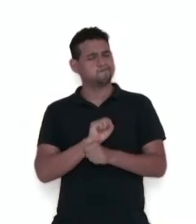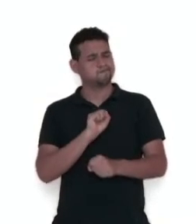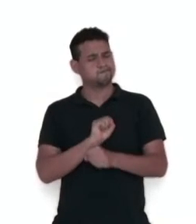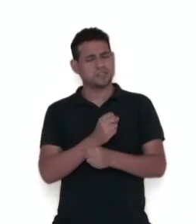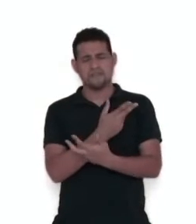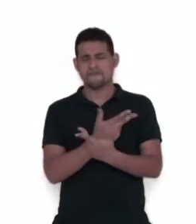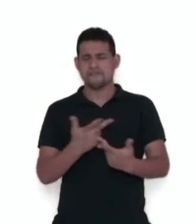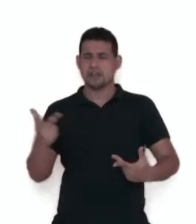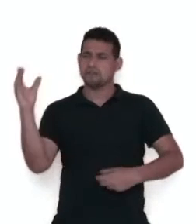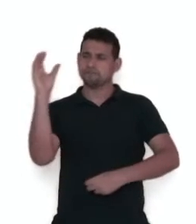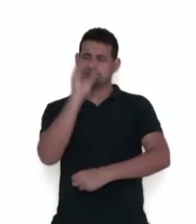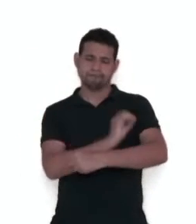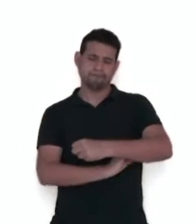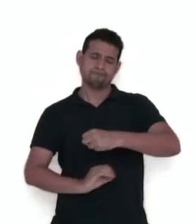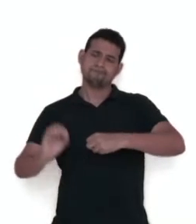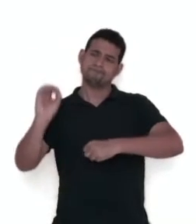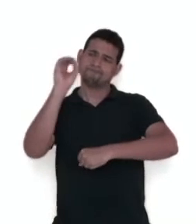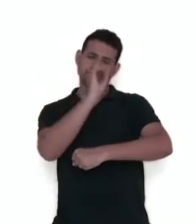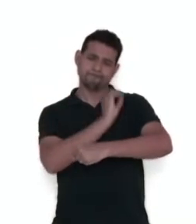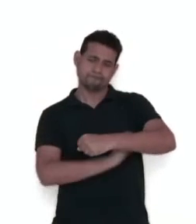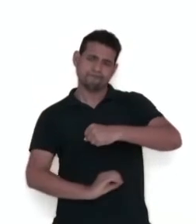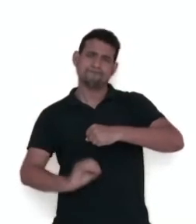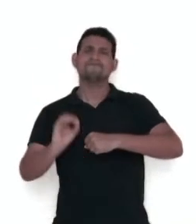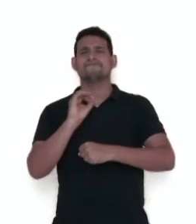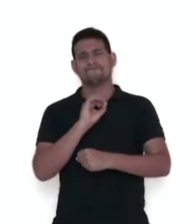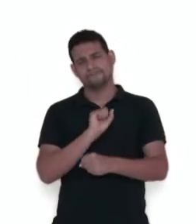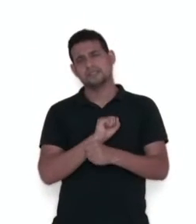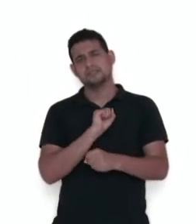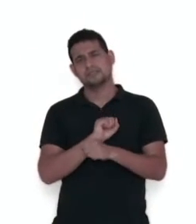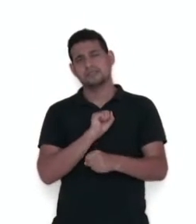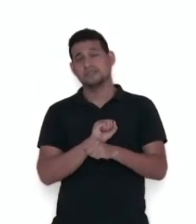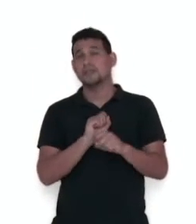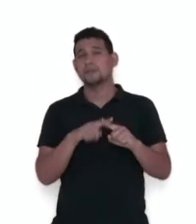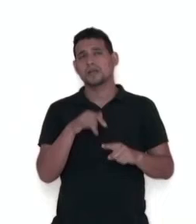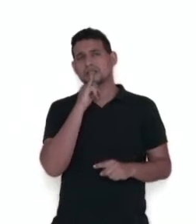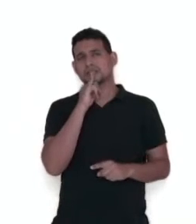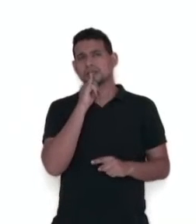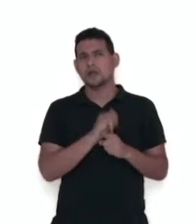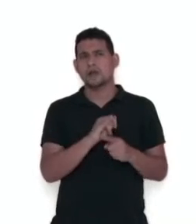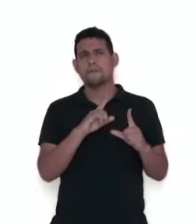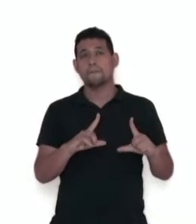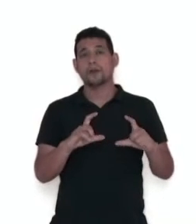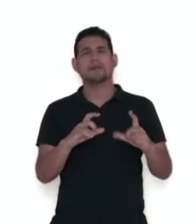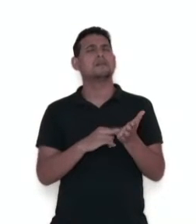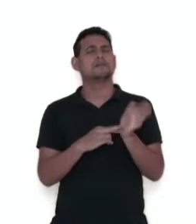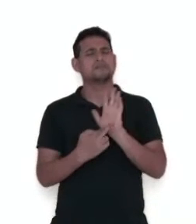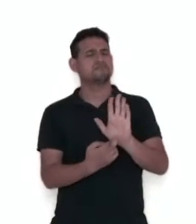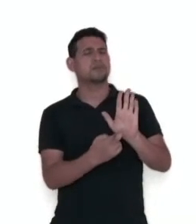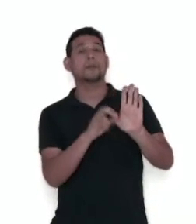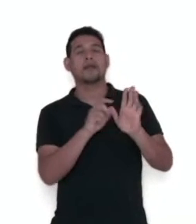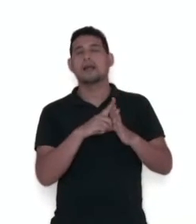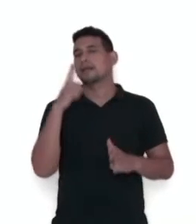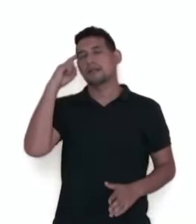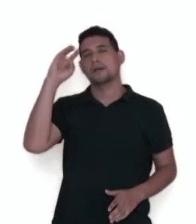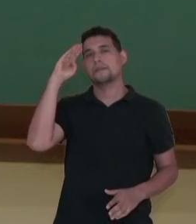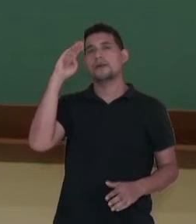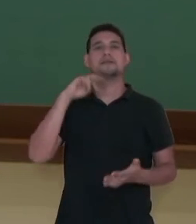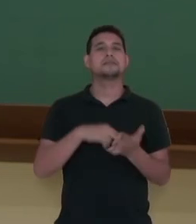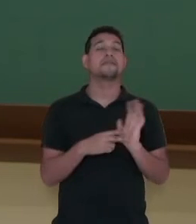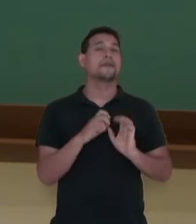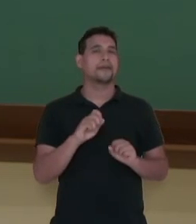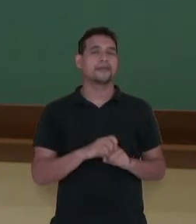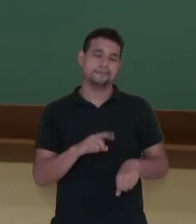muchas tardes. La expresión anidaron es metafórica y remite, da idea, ¿no?,